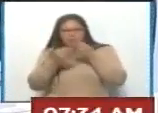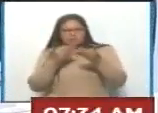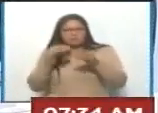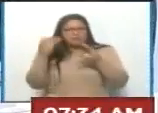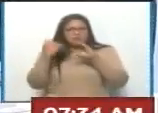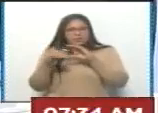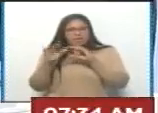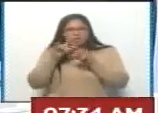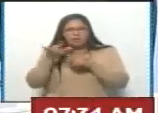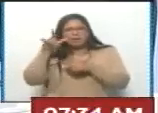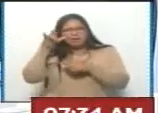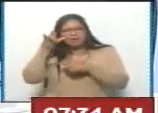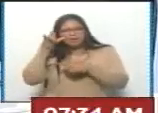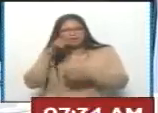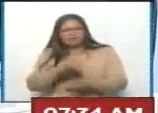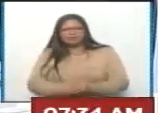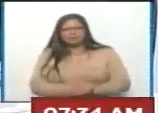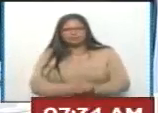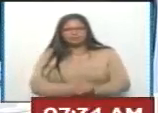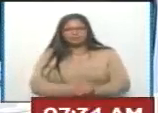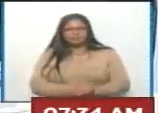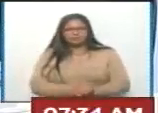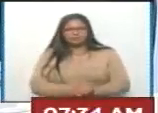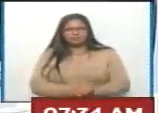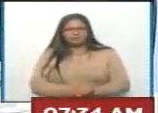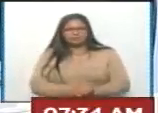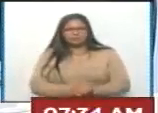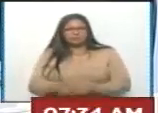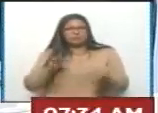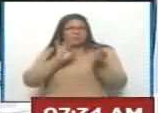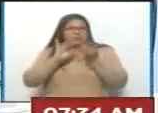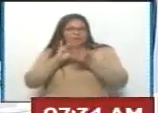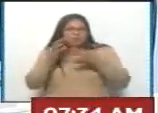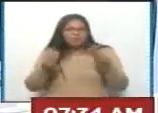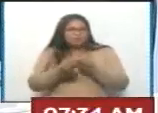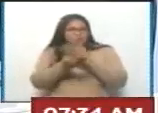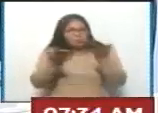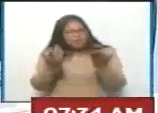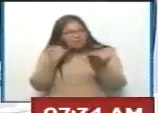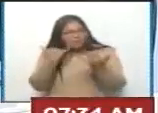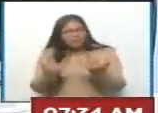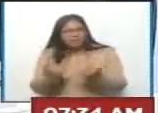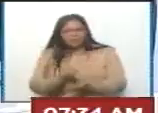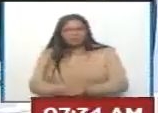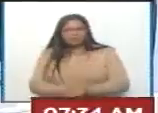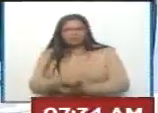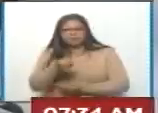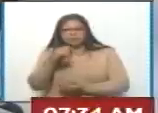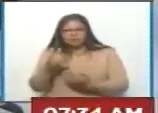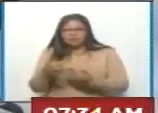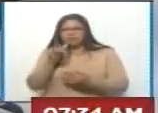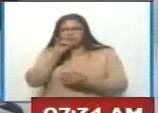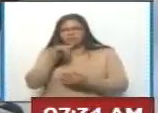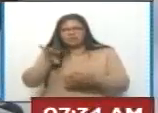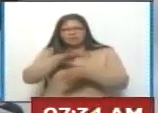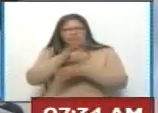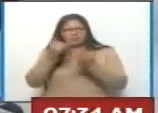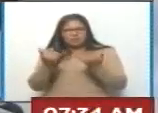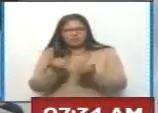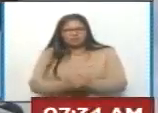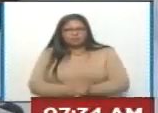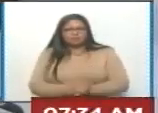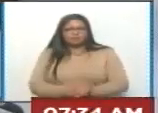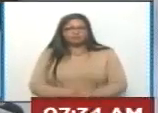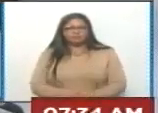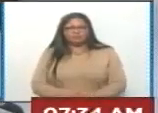a través de nuestra cuenta Al Aire Contigo. Está conectado con ustedes vía live. Usted va a anunciar el tema que viene a continuación. Lo tenemos acá,